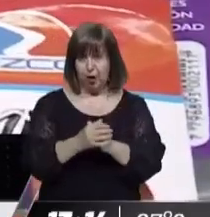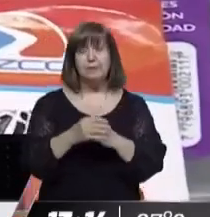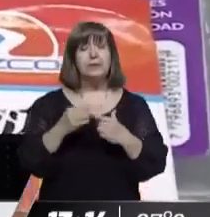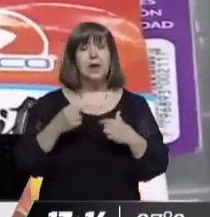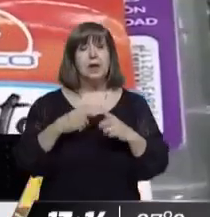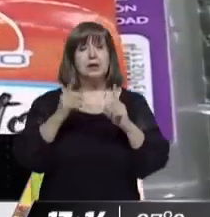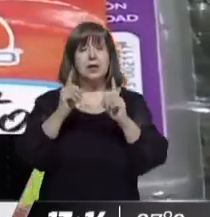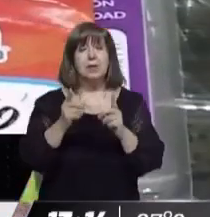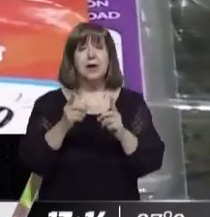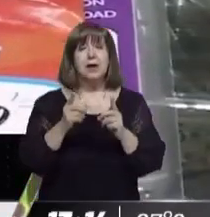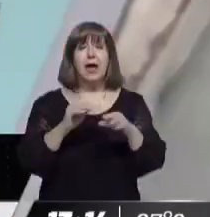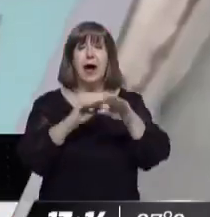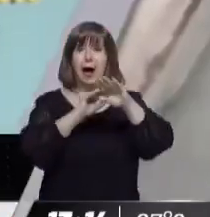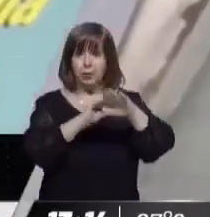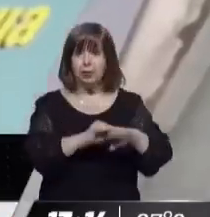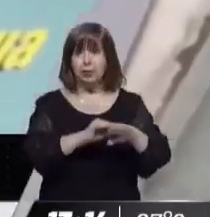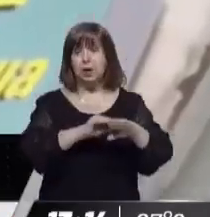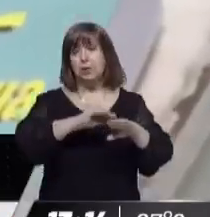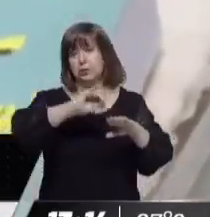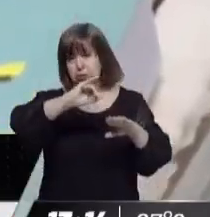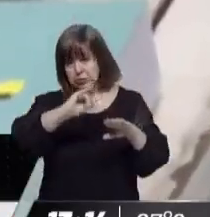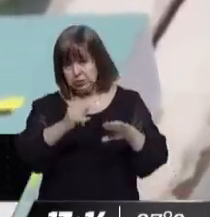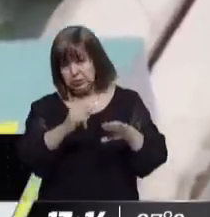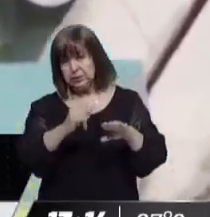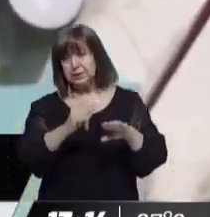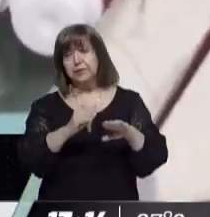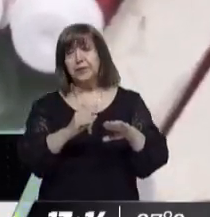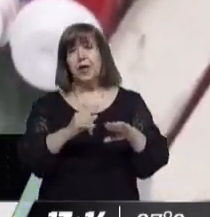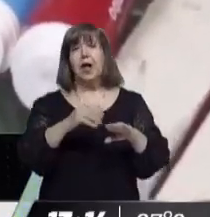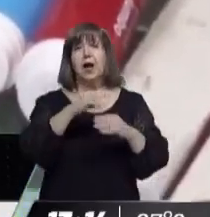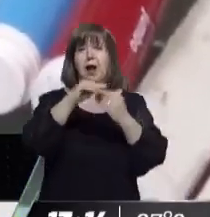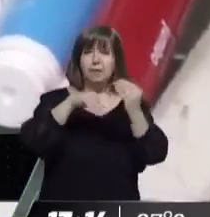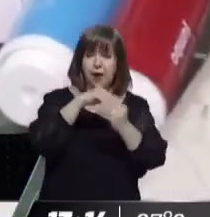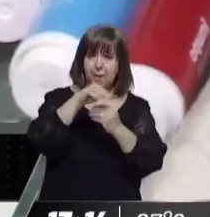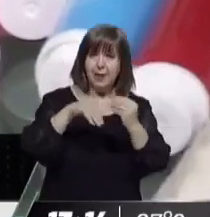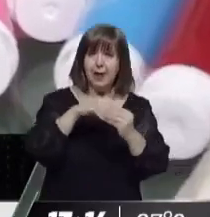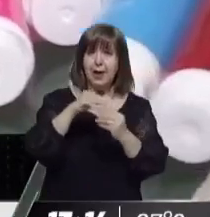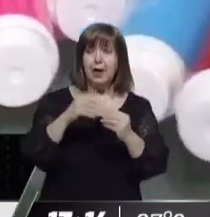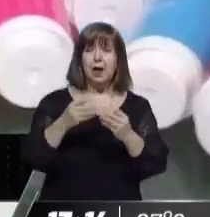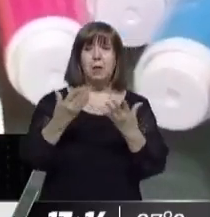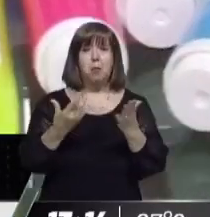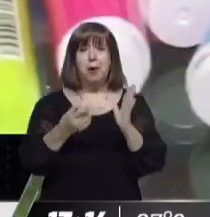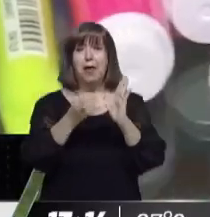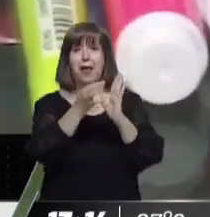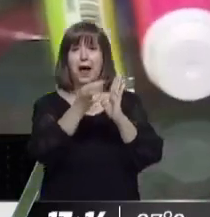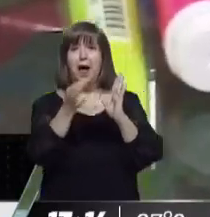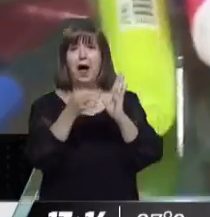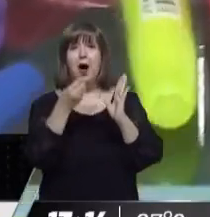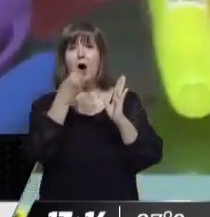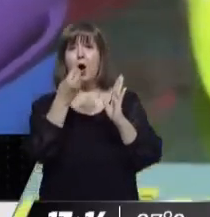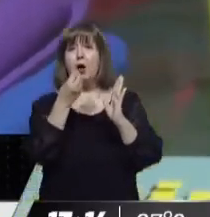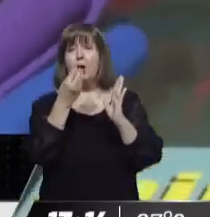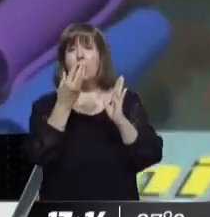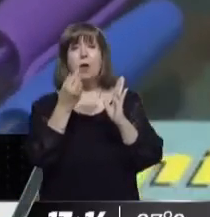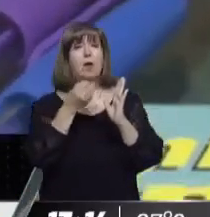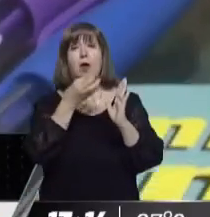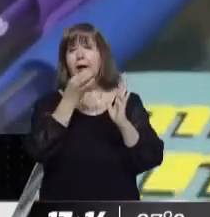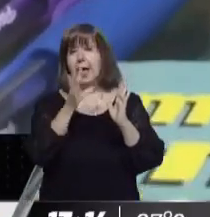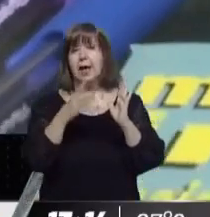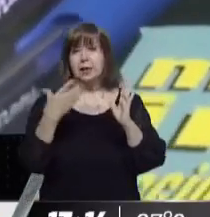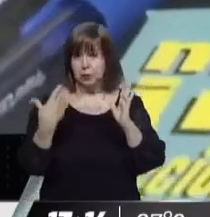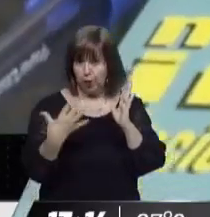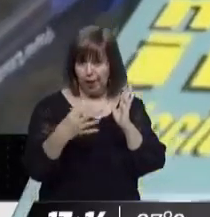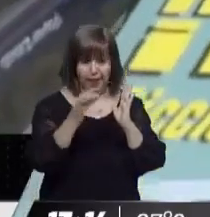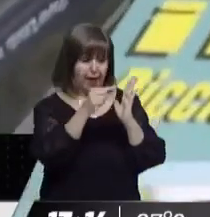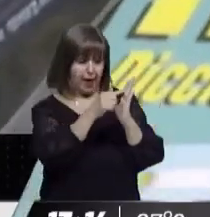Nosotros también hemos apoyado esta iniciativa de que los papás tengan la libertad de comprar aquello que realmente está en